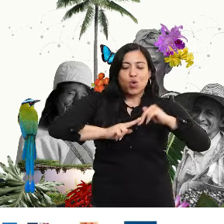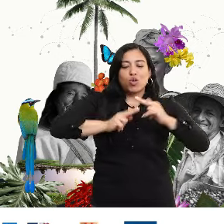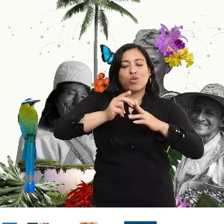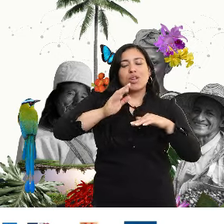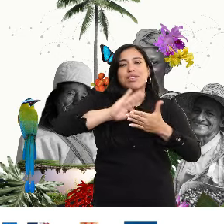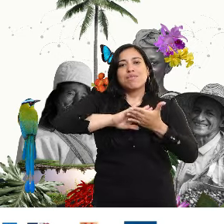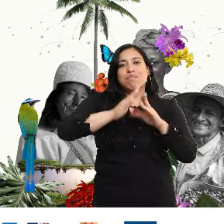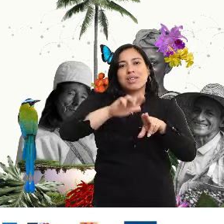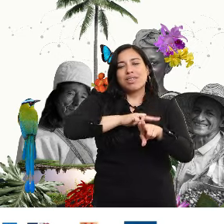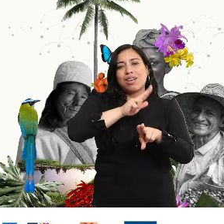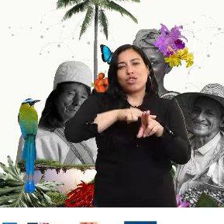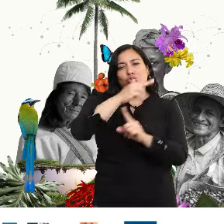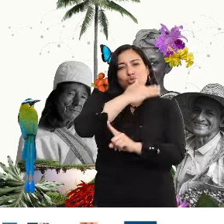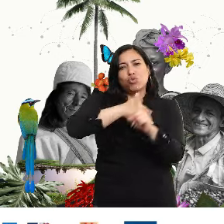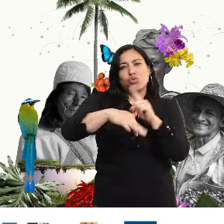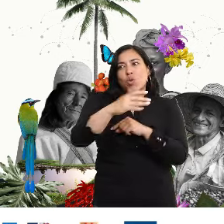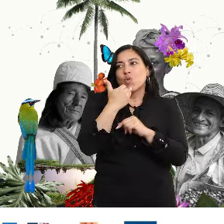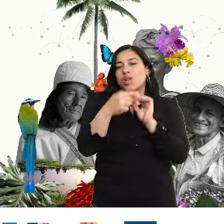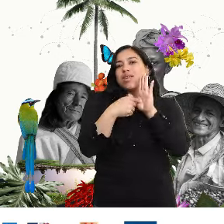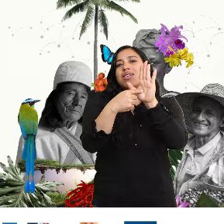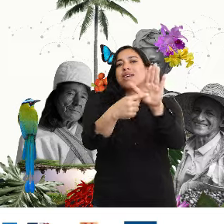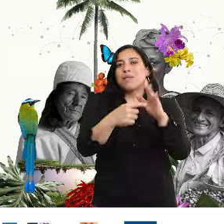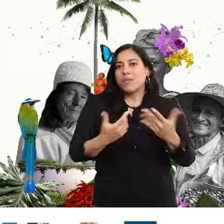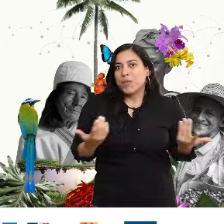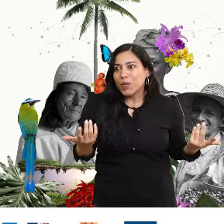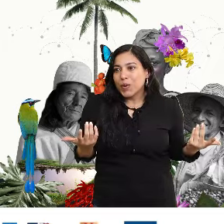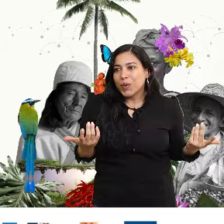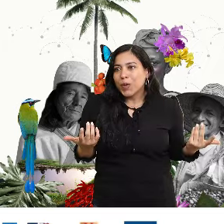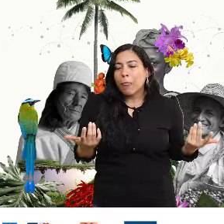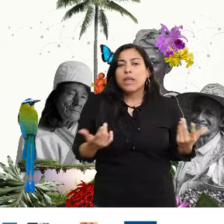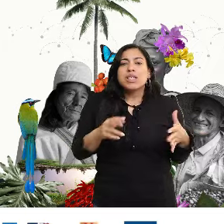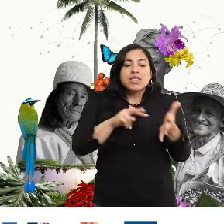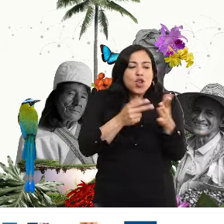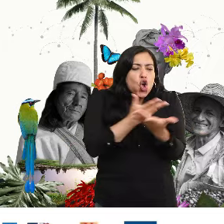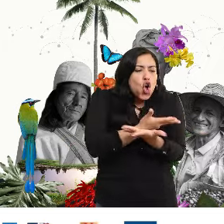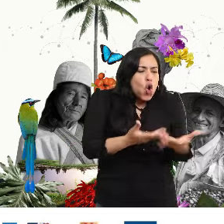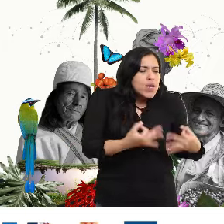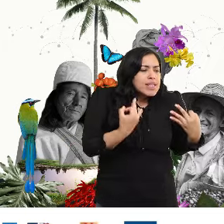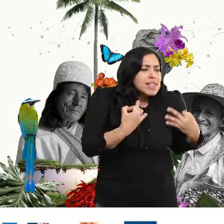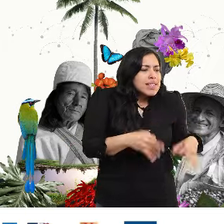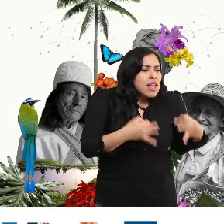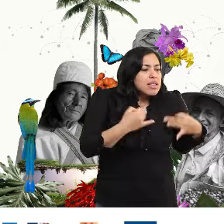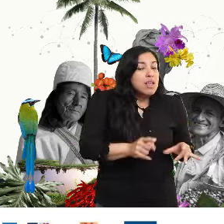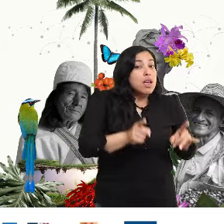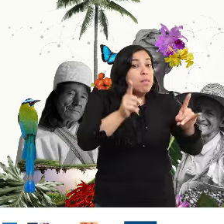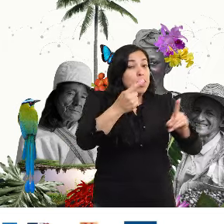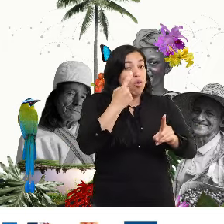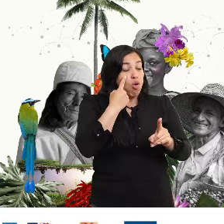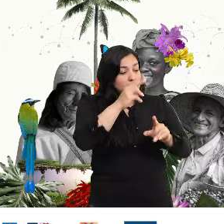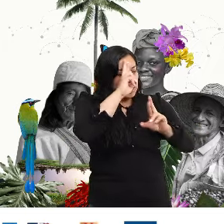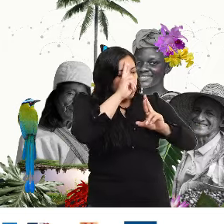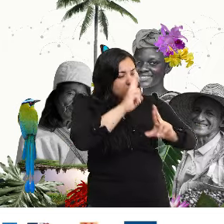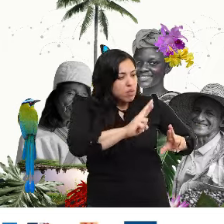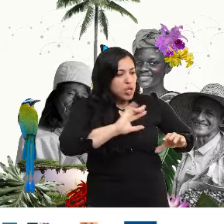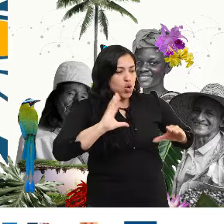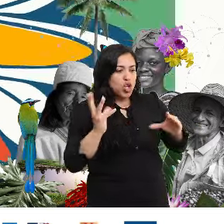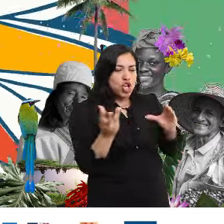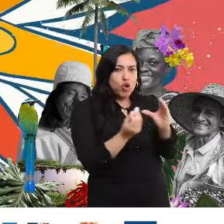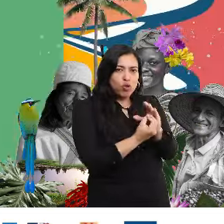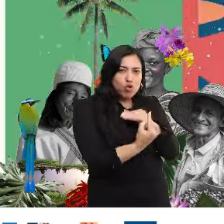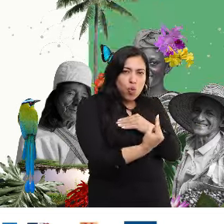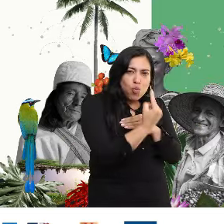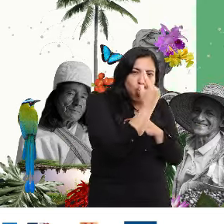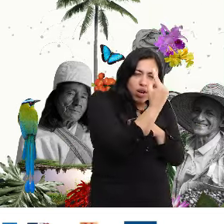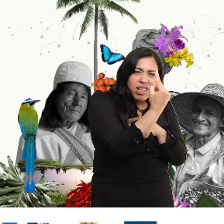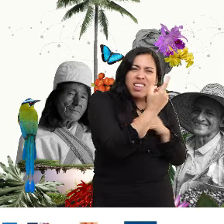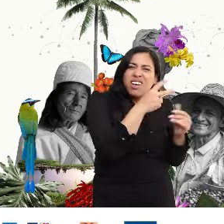naturaleza. Es un ejemplo en lo micro de que el reconocimiento y la inclusión política,